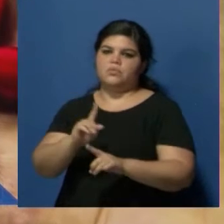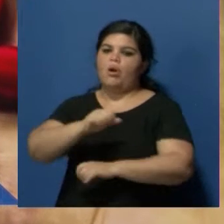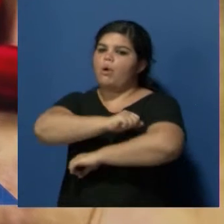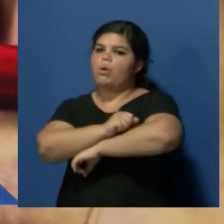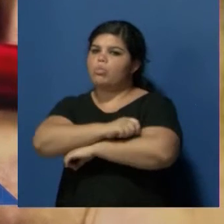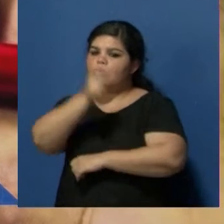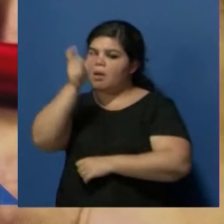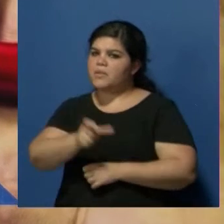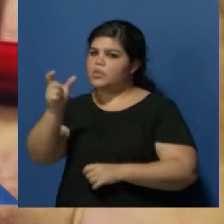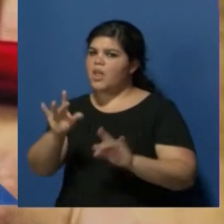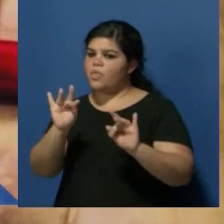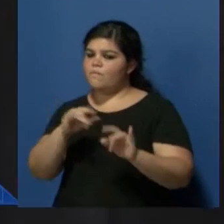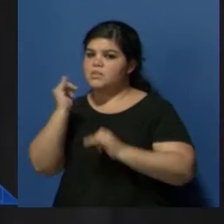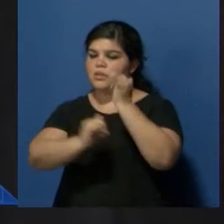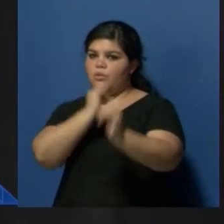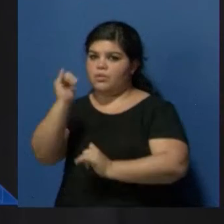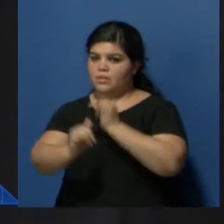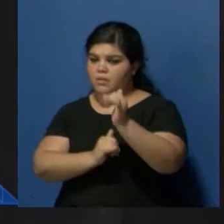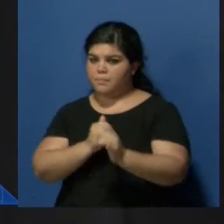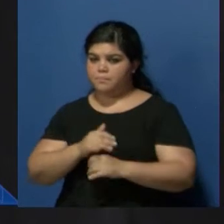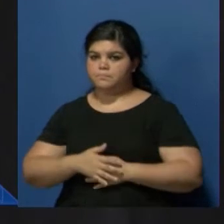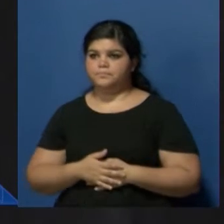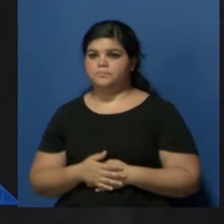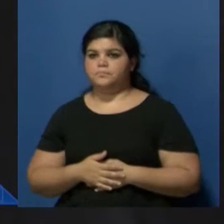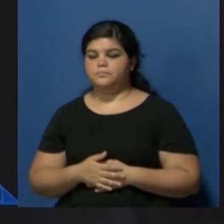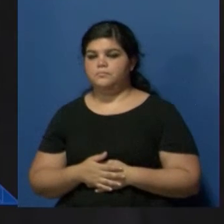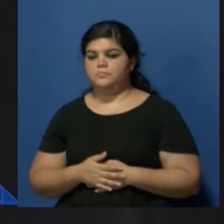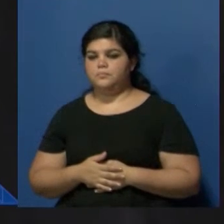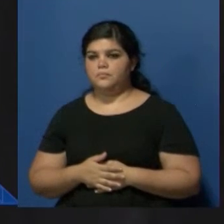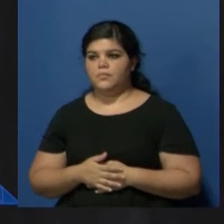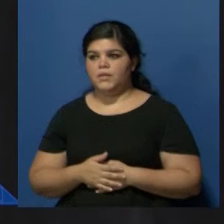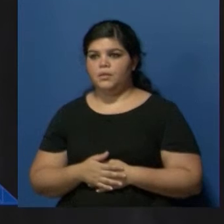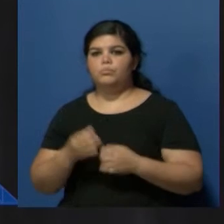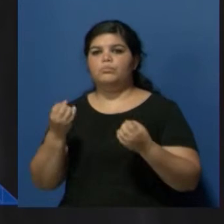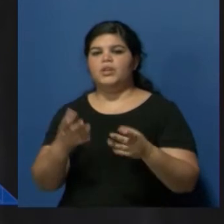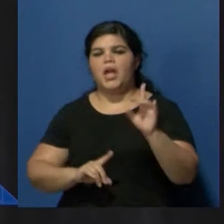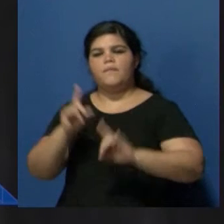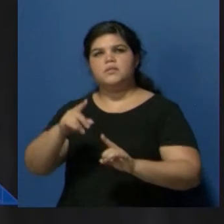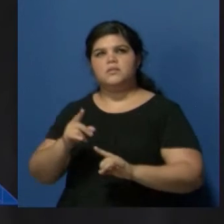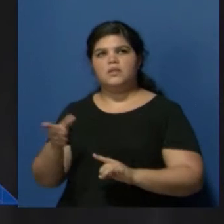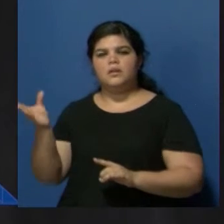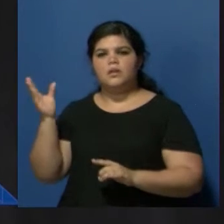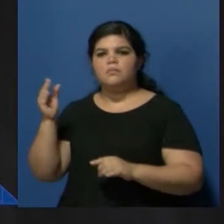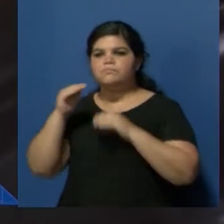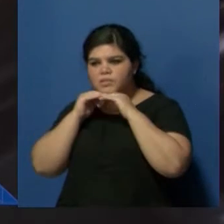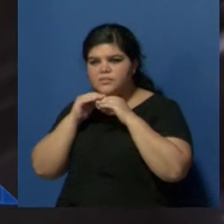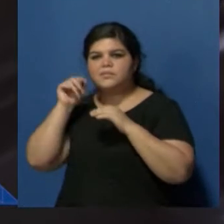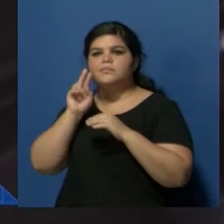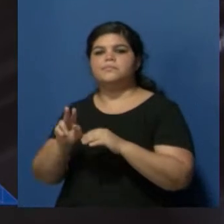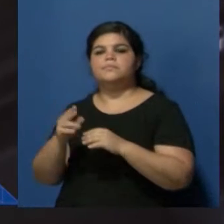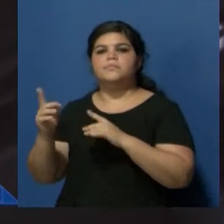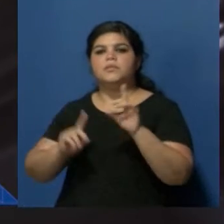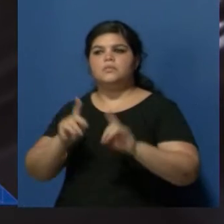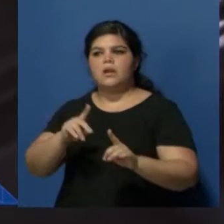tan sencillo. ¿Sí? Somos mucho más complejos que eso. Sí, claro. ¿Sí? Porque uno por ahí escucha, dice, no, en un ámbito en donde hay